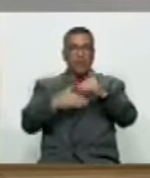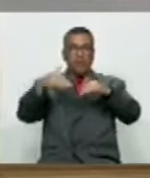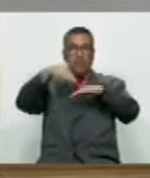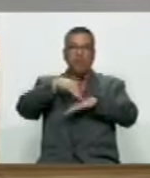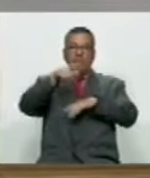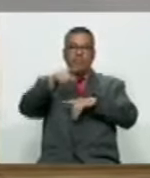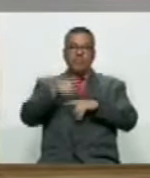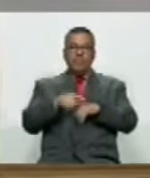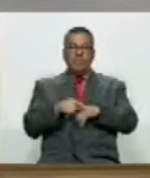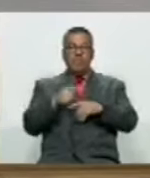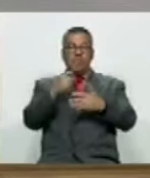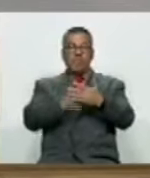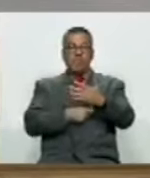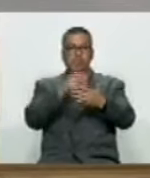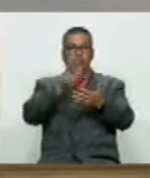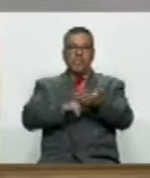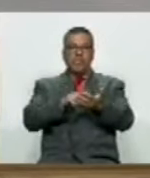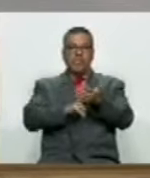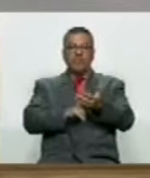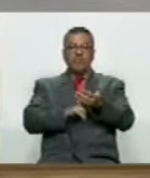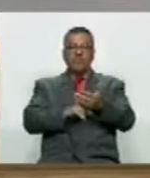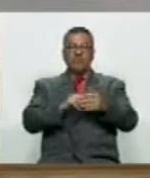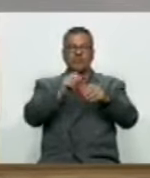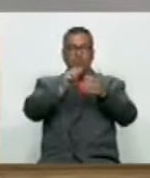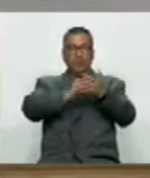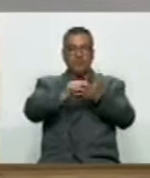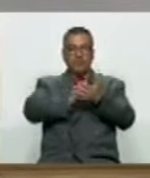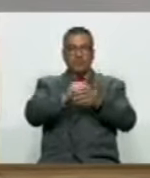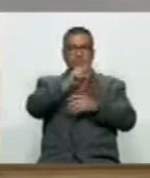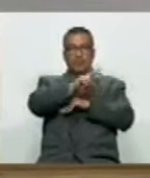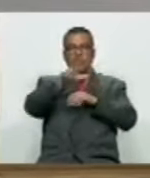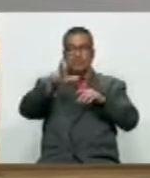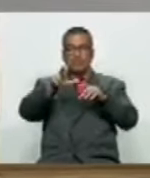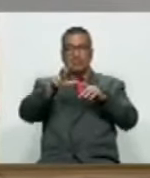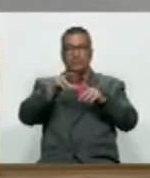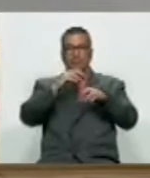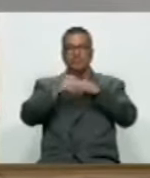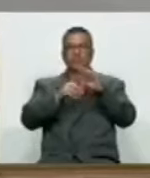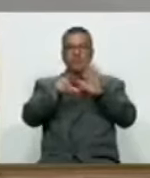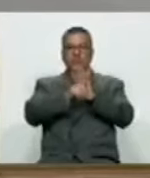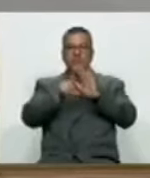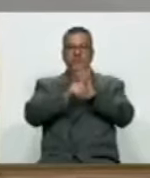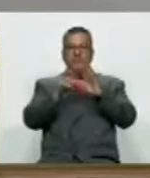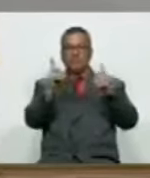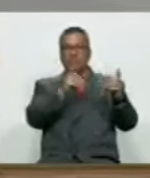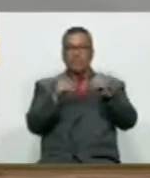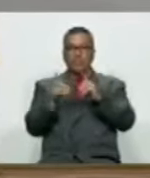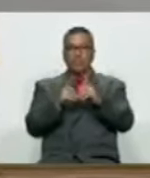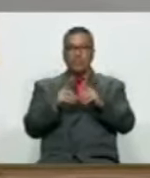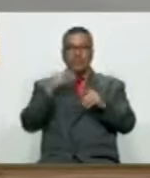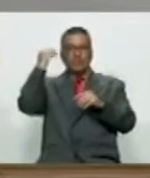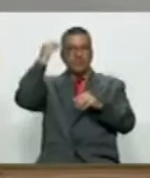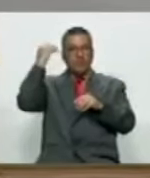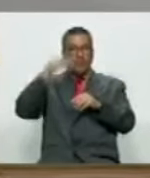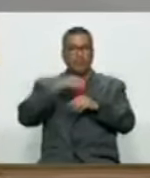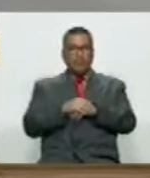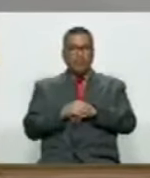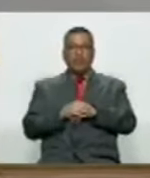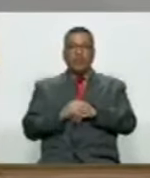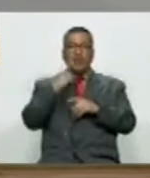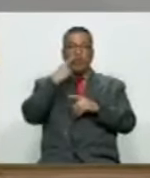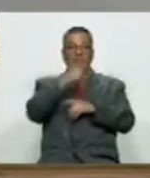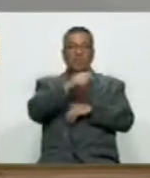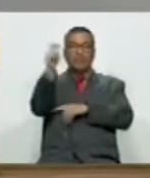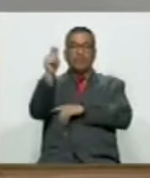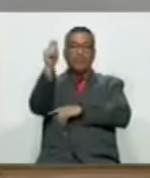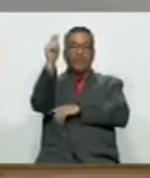de la sanción a la aprobación del artículo número 23 de la correspondiente ley en discusión. En consideración, las